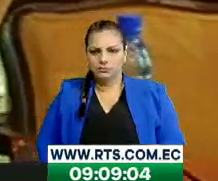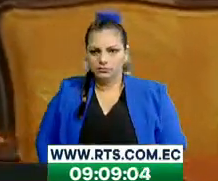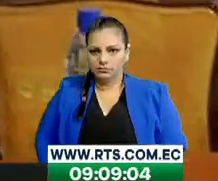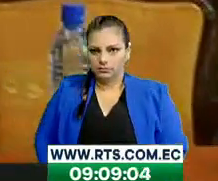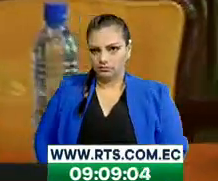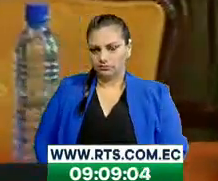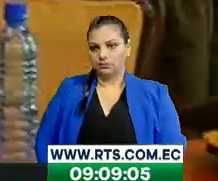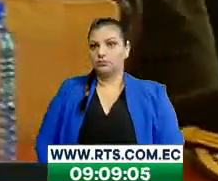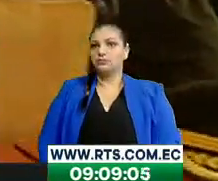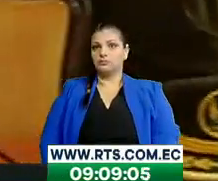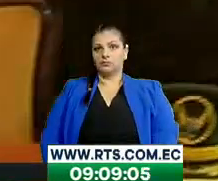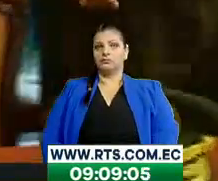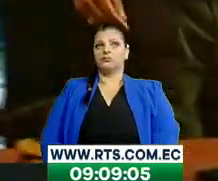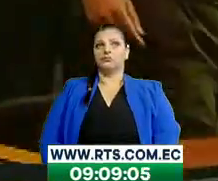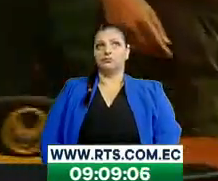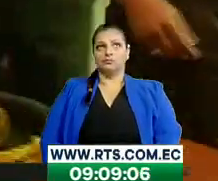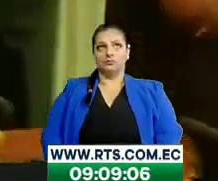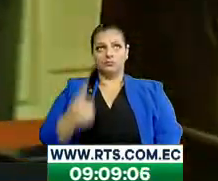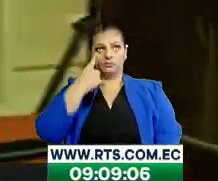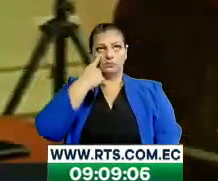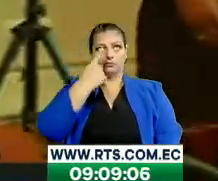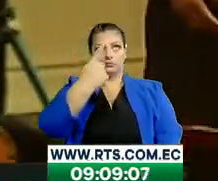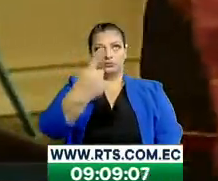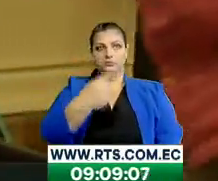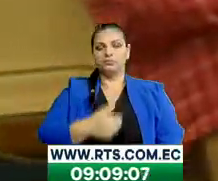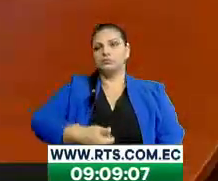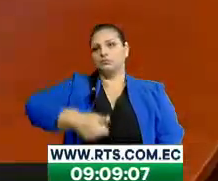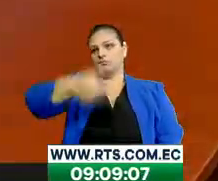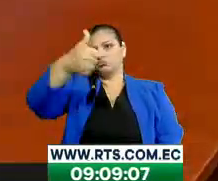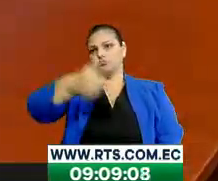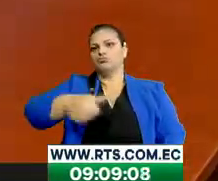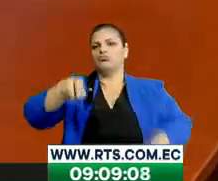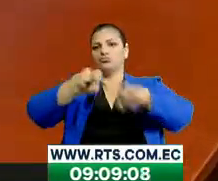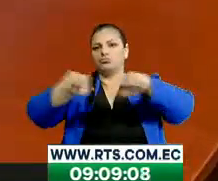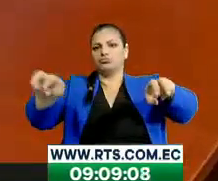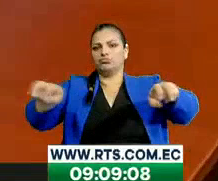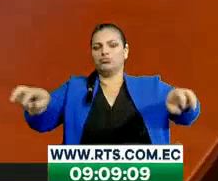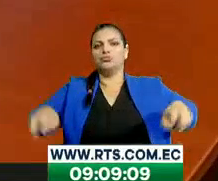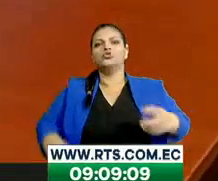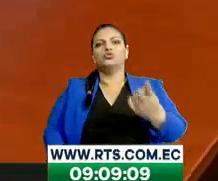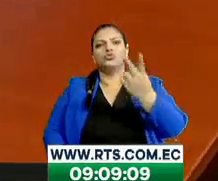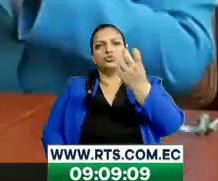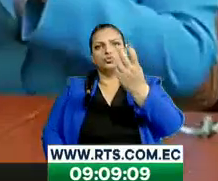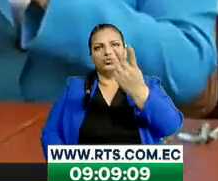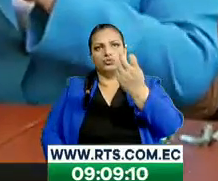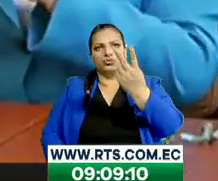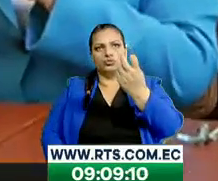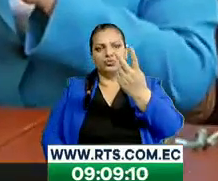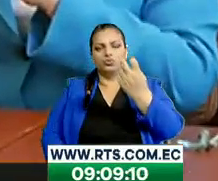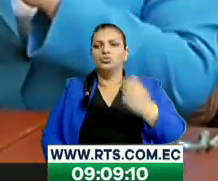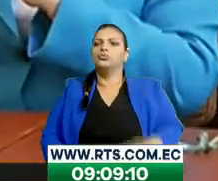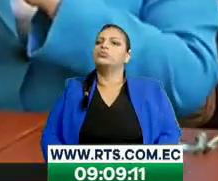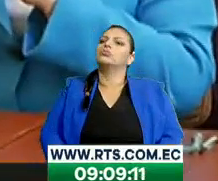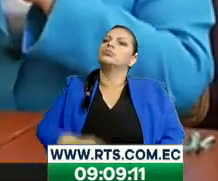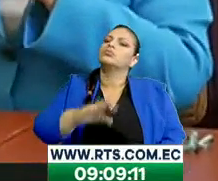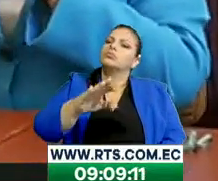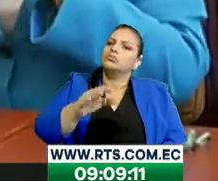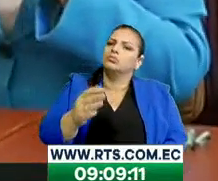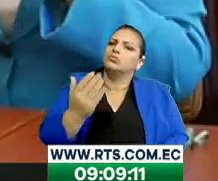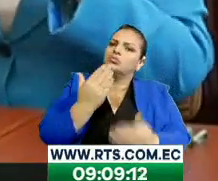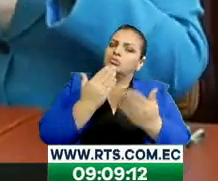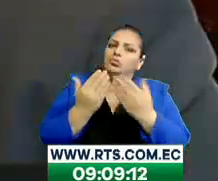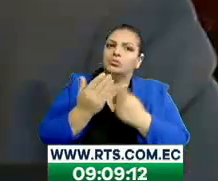manera paralela, una delegación integrada por 12 dirigentes lograron hablar con la gobernadora y el jefe político, quienes